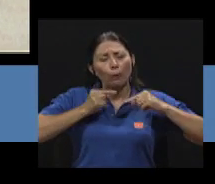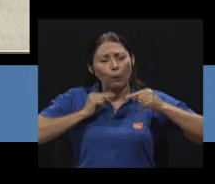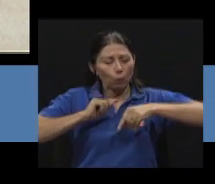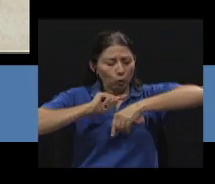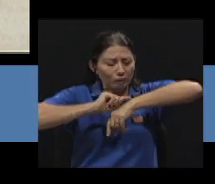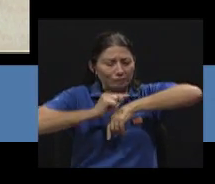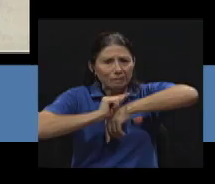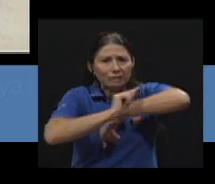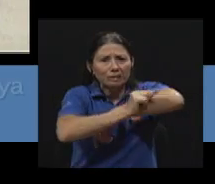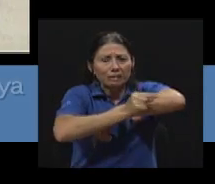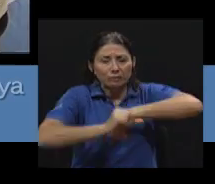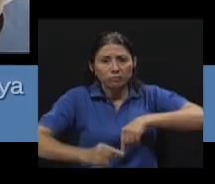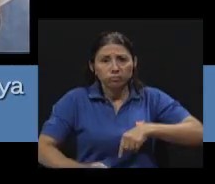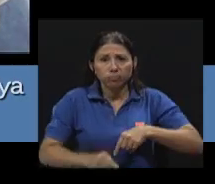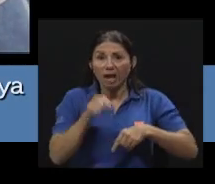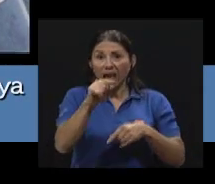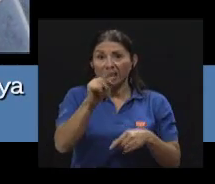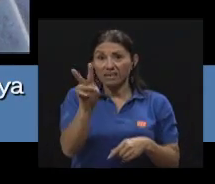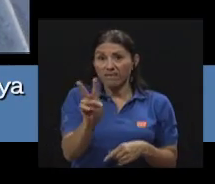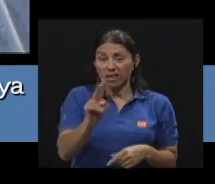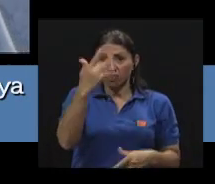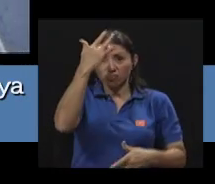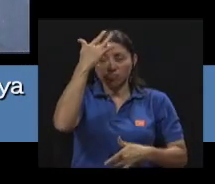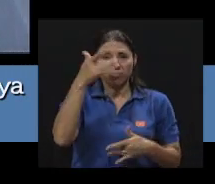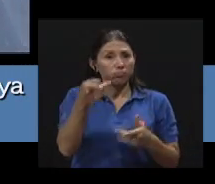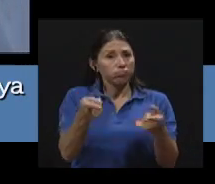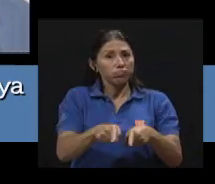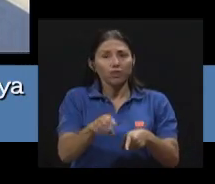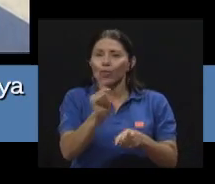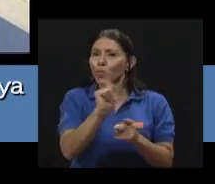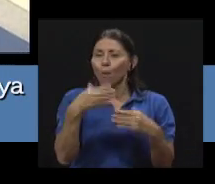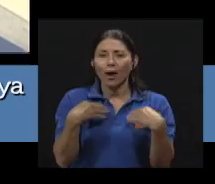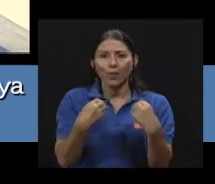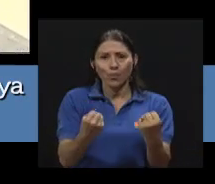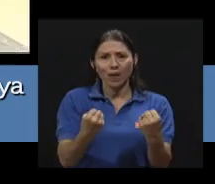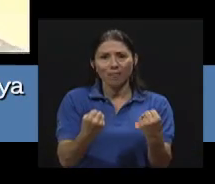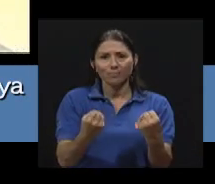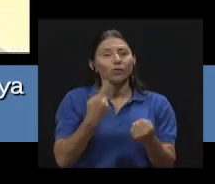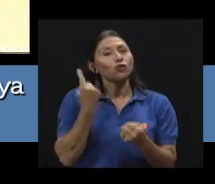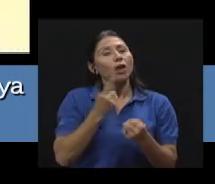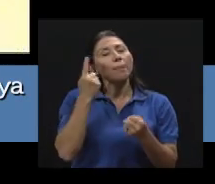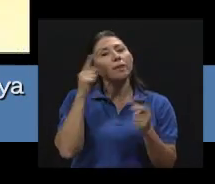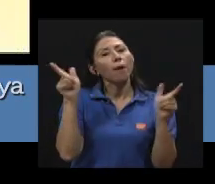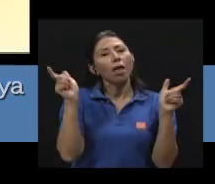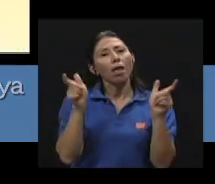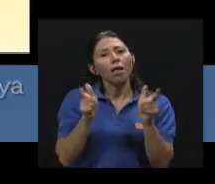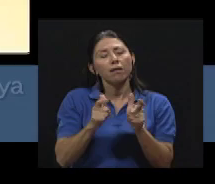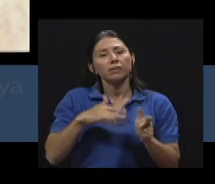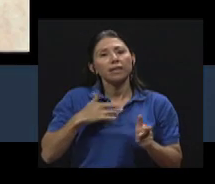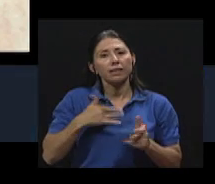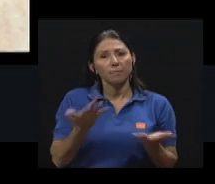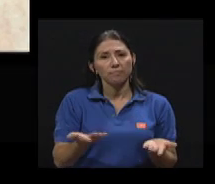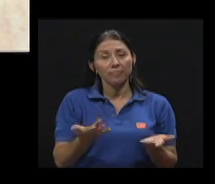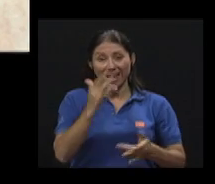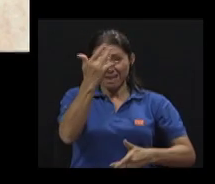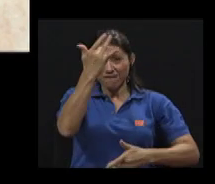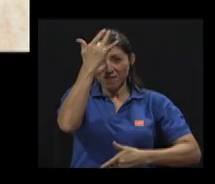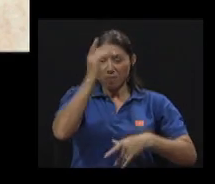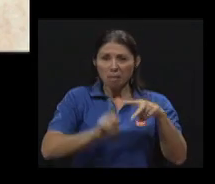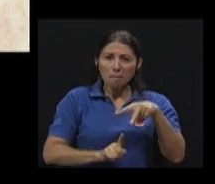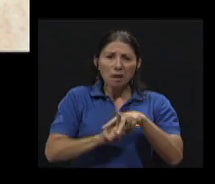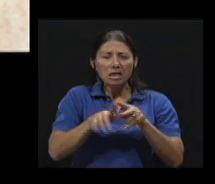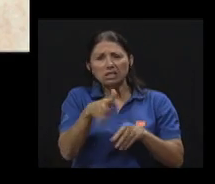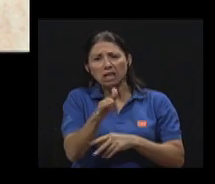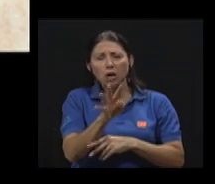las articulaciones no hay cura para este virus el tratamiento se centra en aliviar los síntomas la enfermedad suele